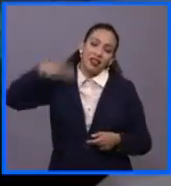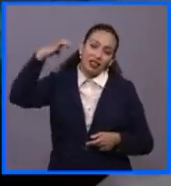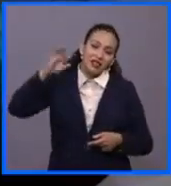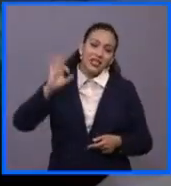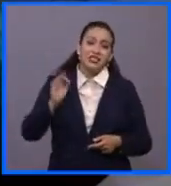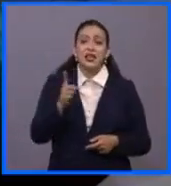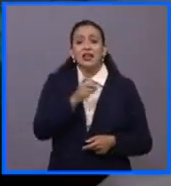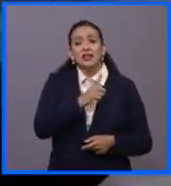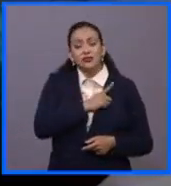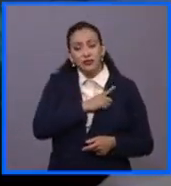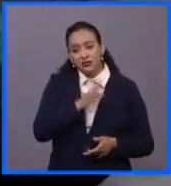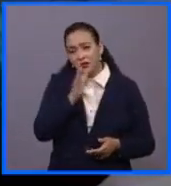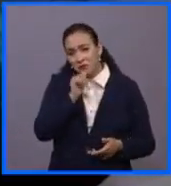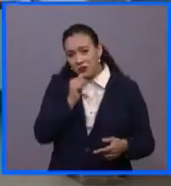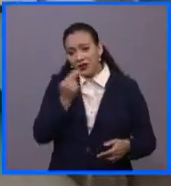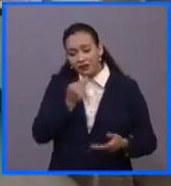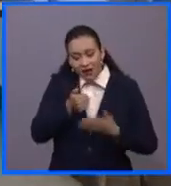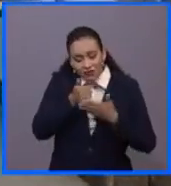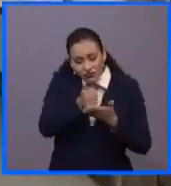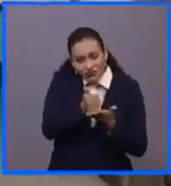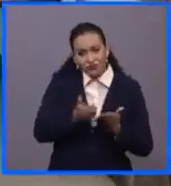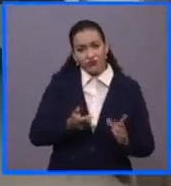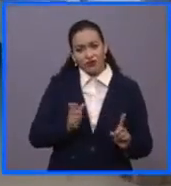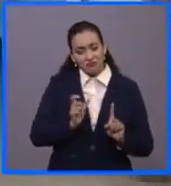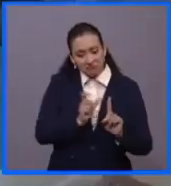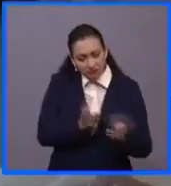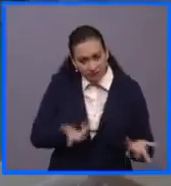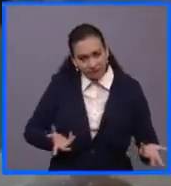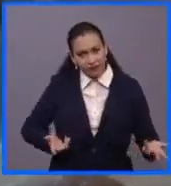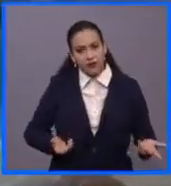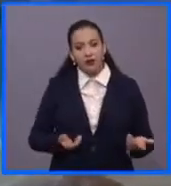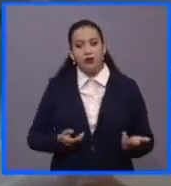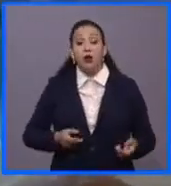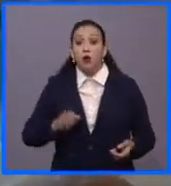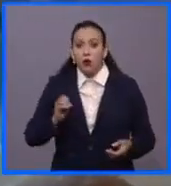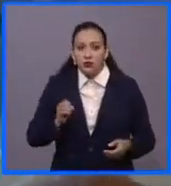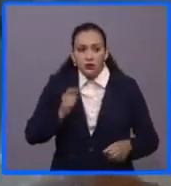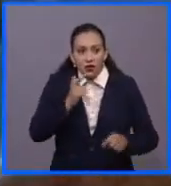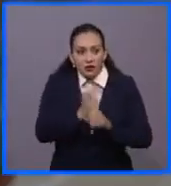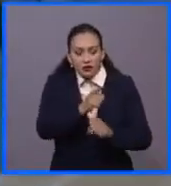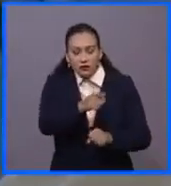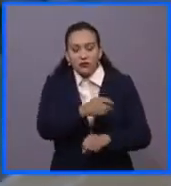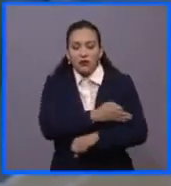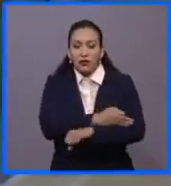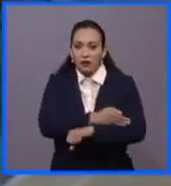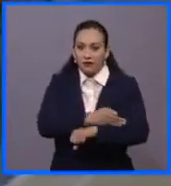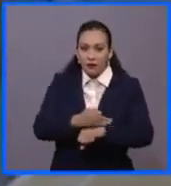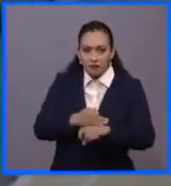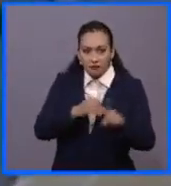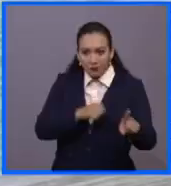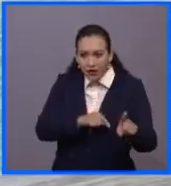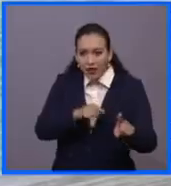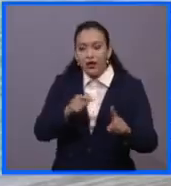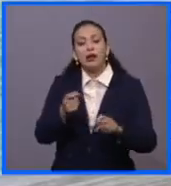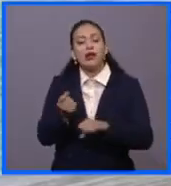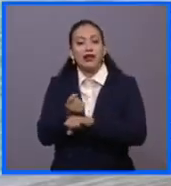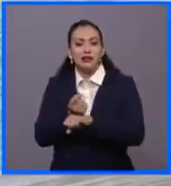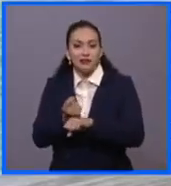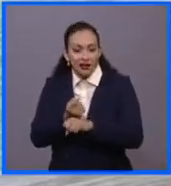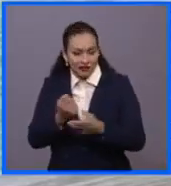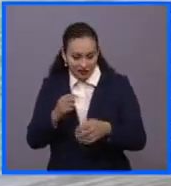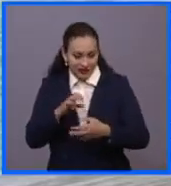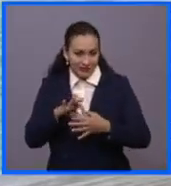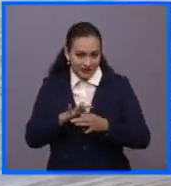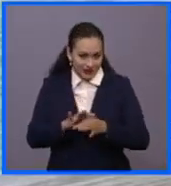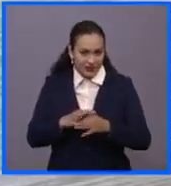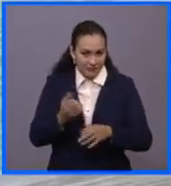que quien incurre en el delito de omisión de cuidado en su calidad de pariente consanguíneo en línea directa o colateral hasta